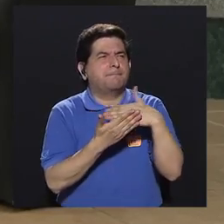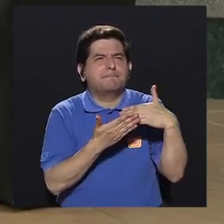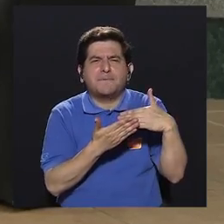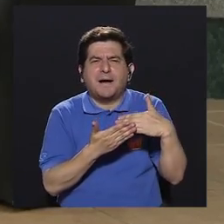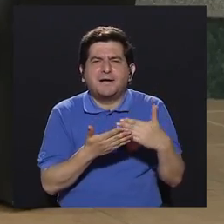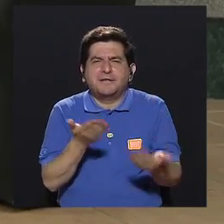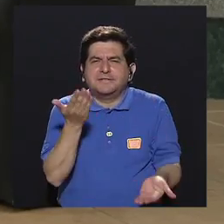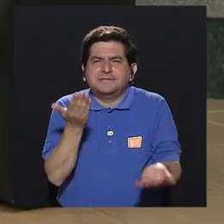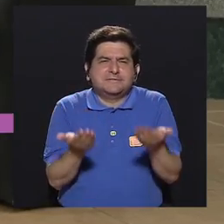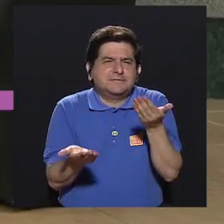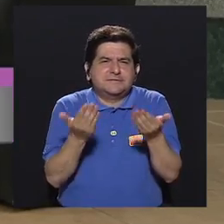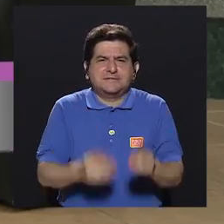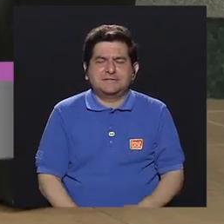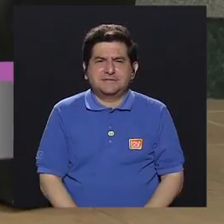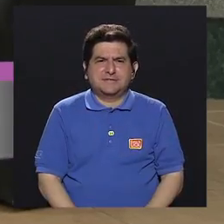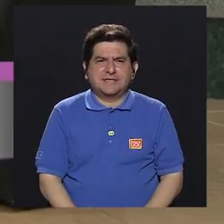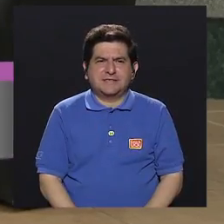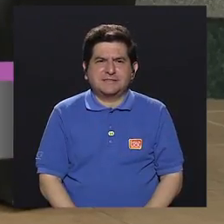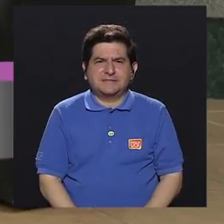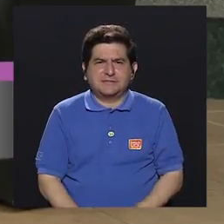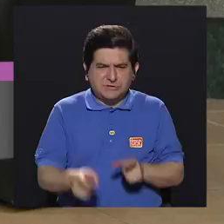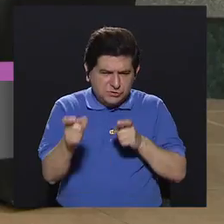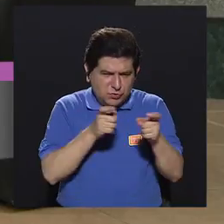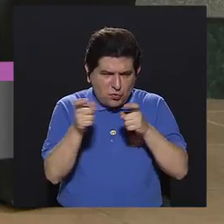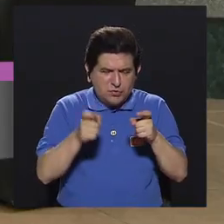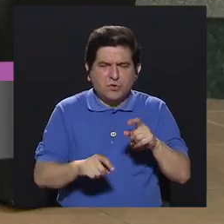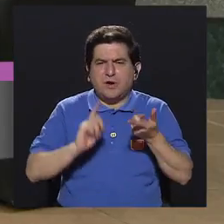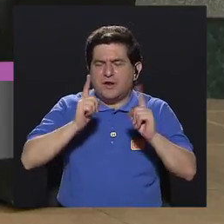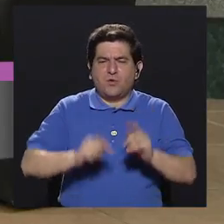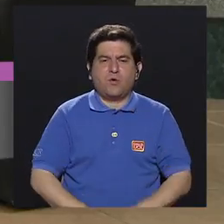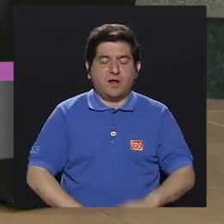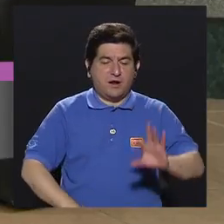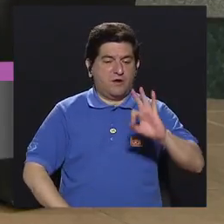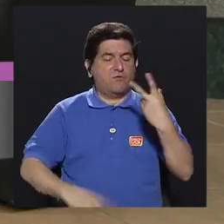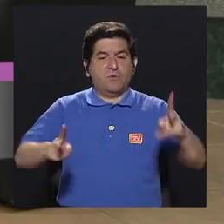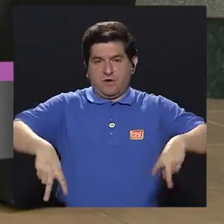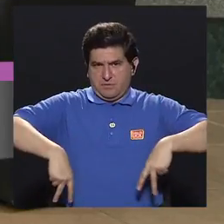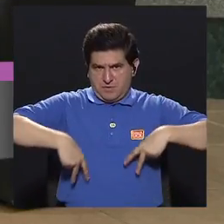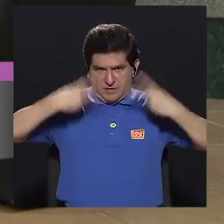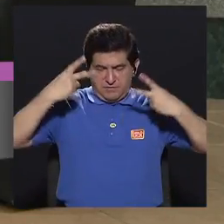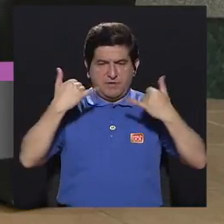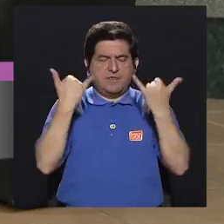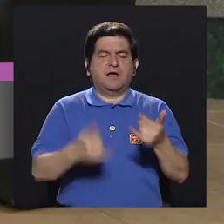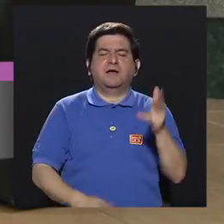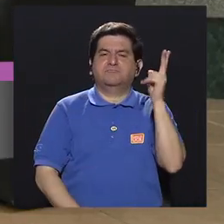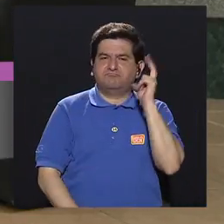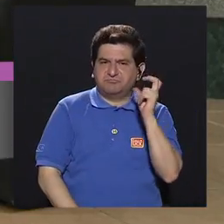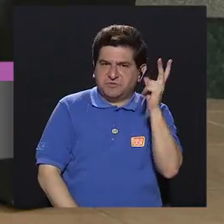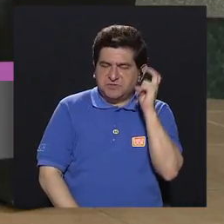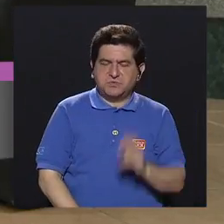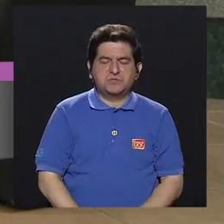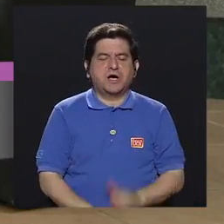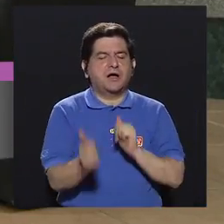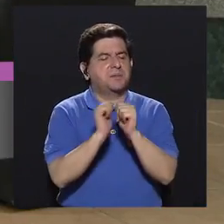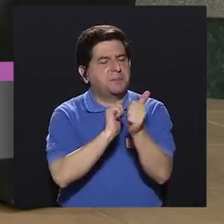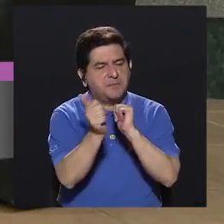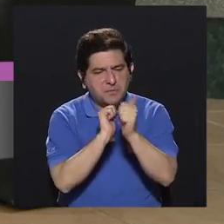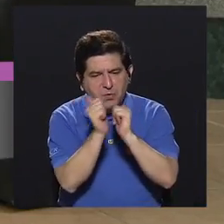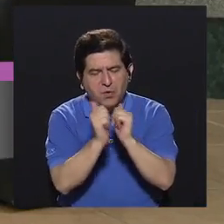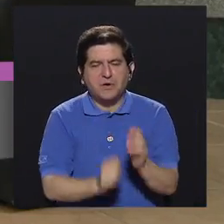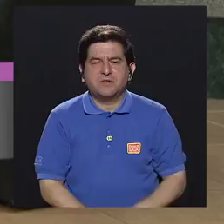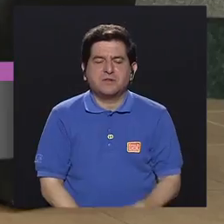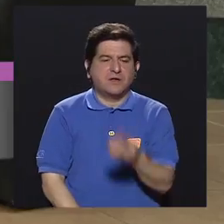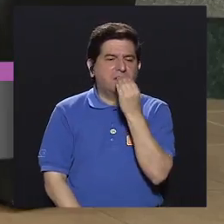más que más podemos manejar son los estilos de vida. Uh-huh. Como ya se ha escuchado siempre, el hacer